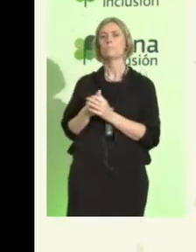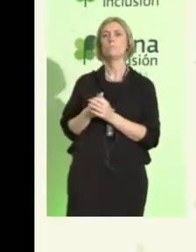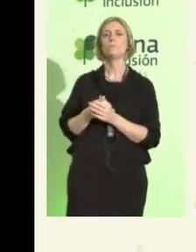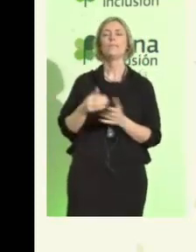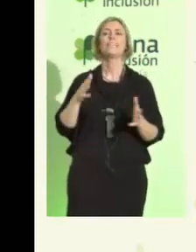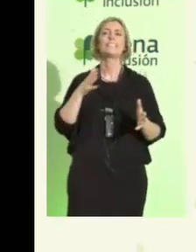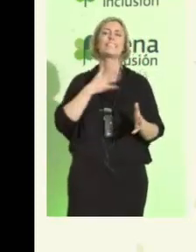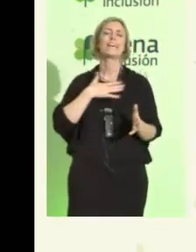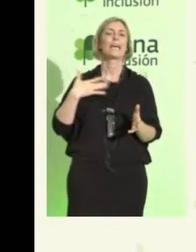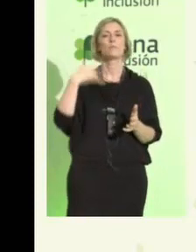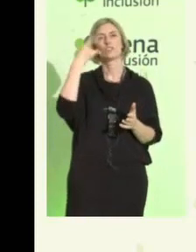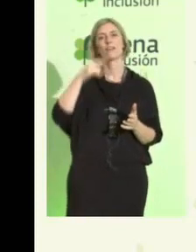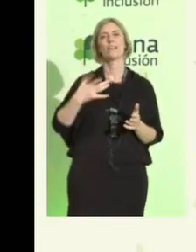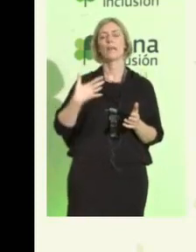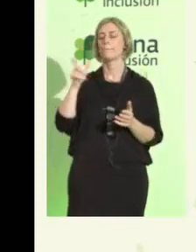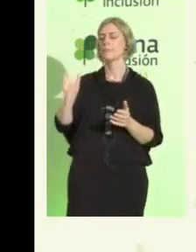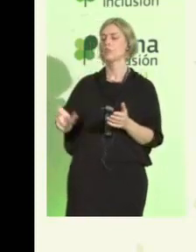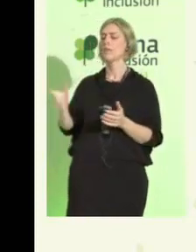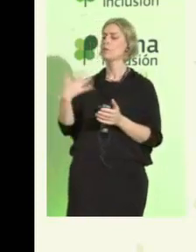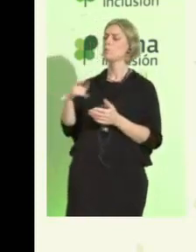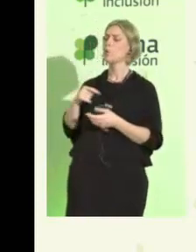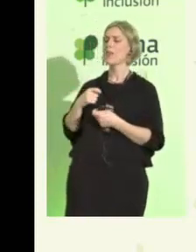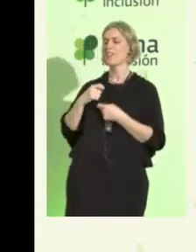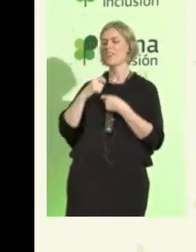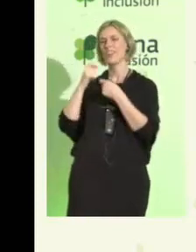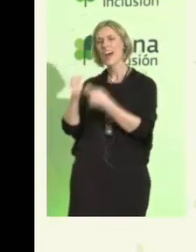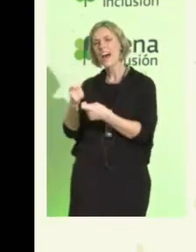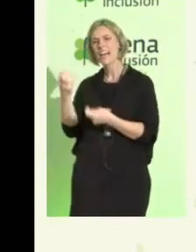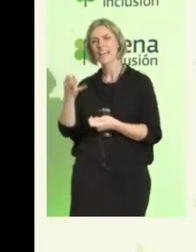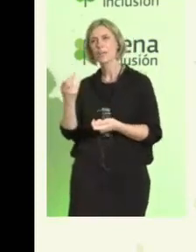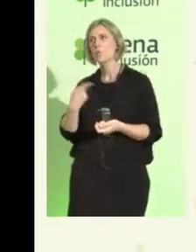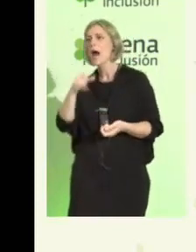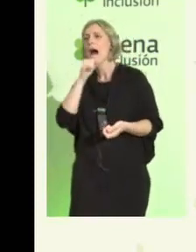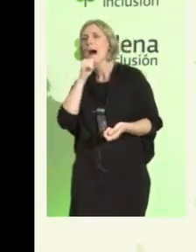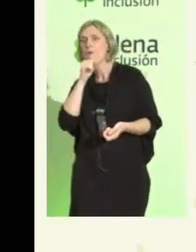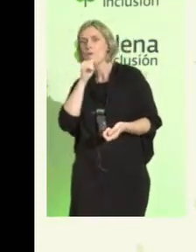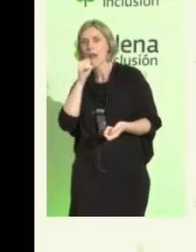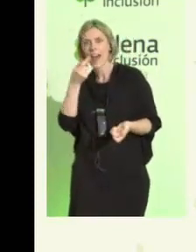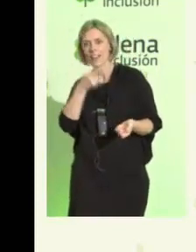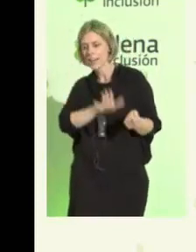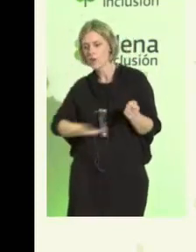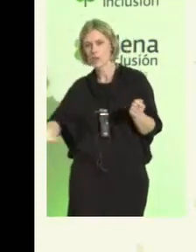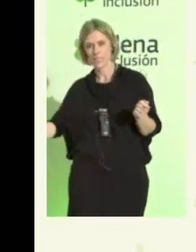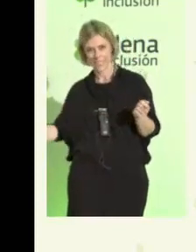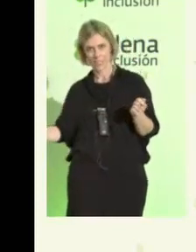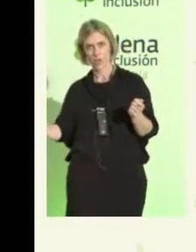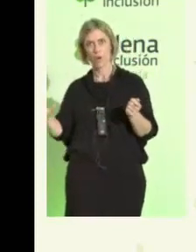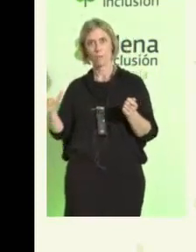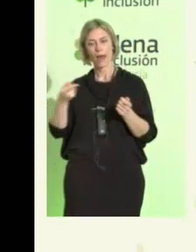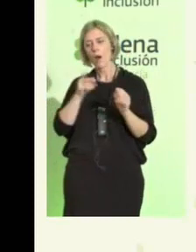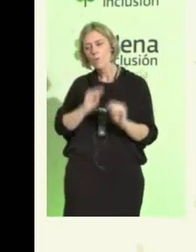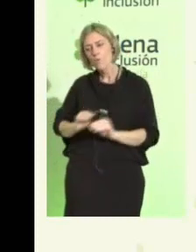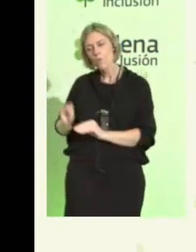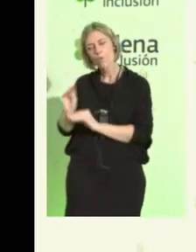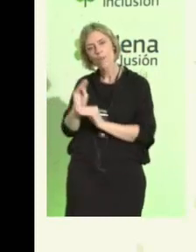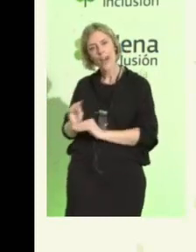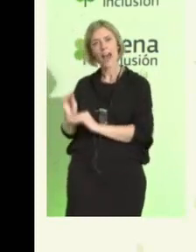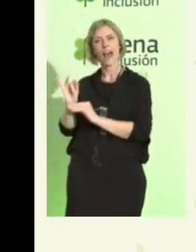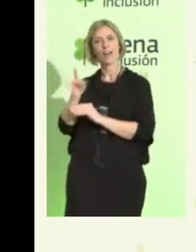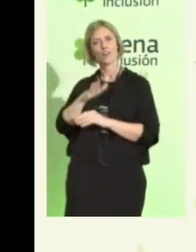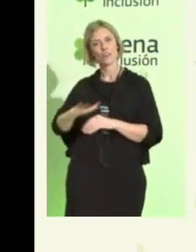mundo. O sea, sois, que podéis ser las abuelas de la comunidad. Tenéis una pasión para ayudar a la gente a salga el proceso